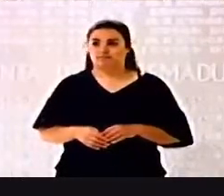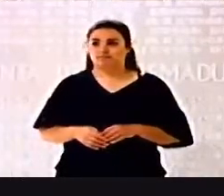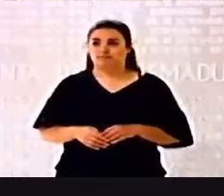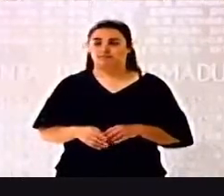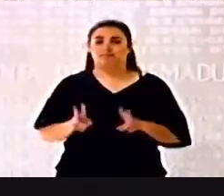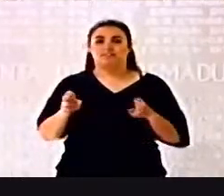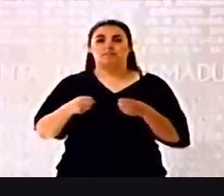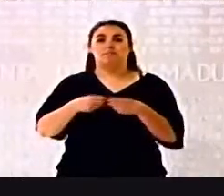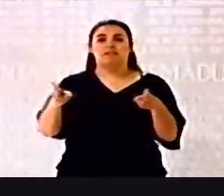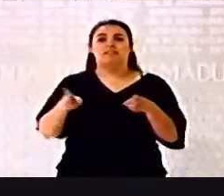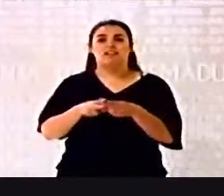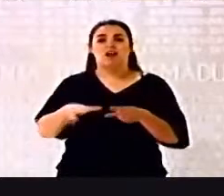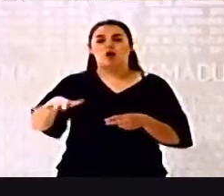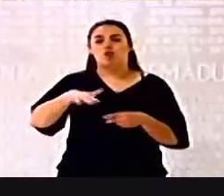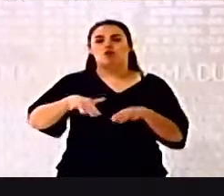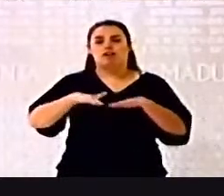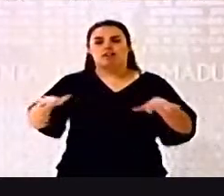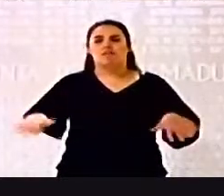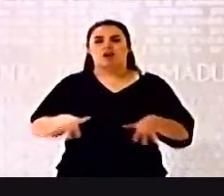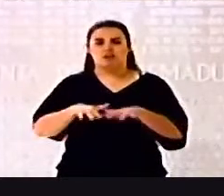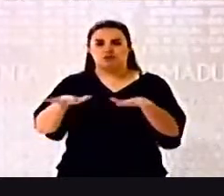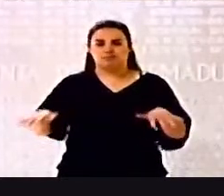Piscinas y zonas de baño.